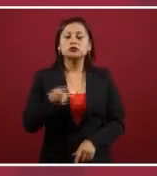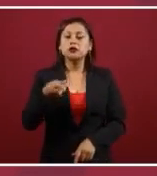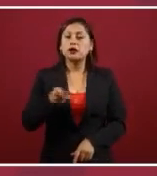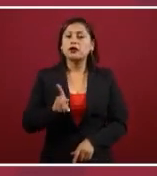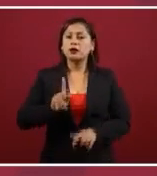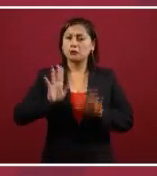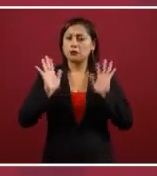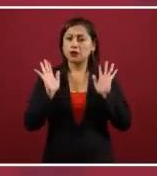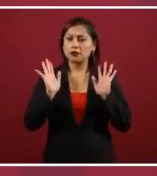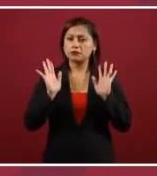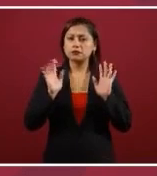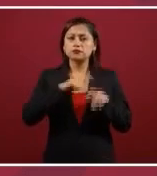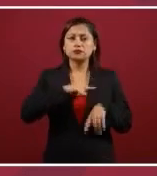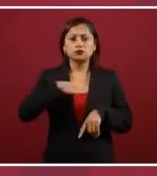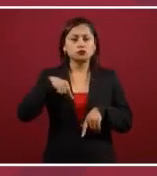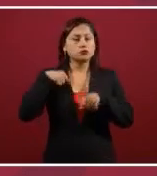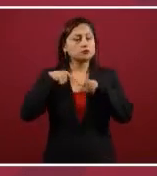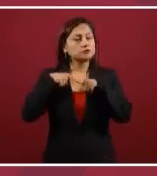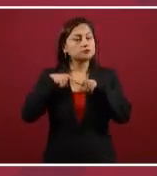vamos a